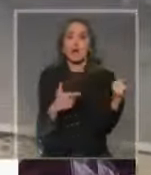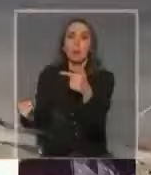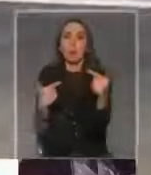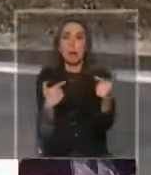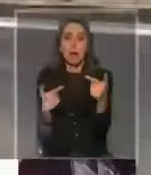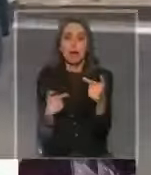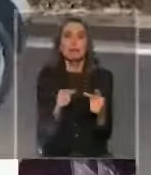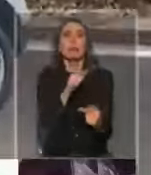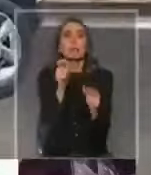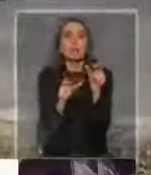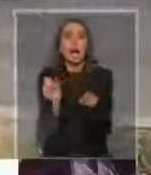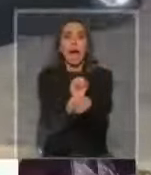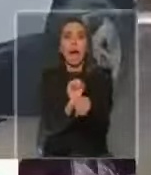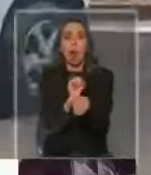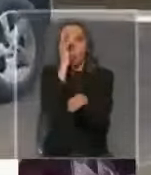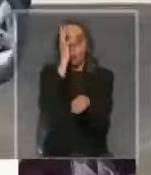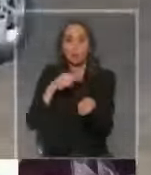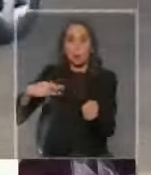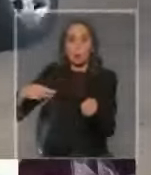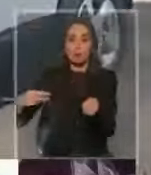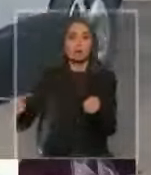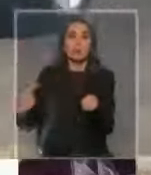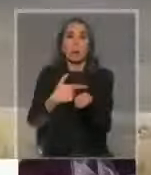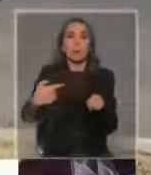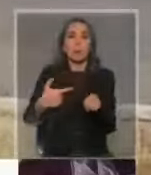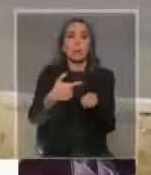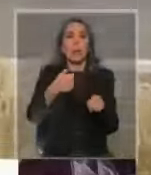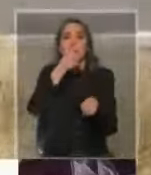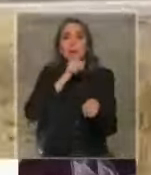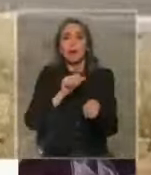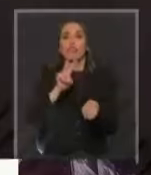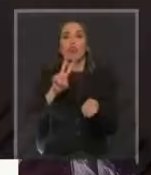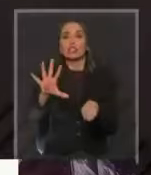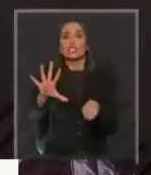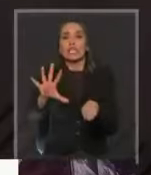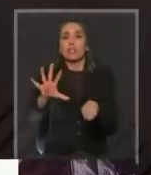Los cuales al móvil municipal efectuaron clave 2-5.